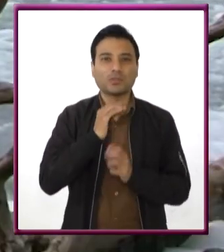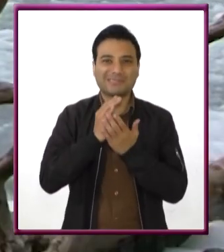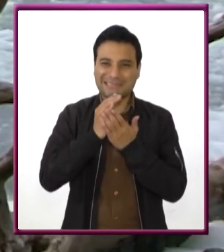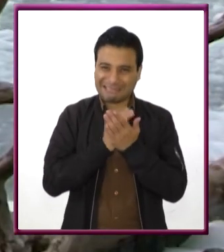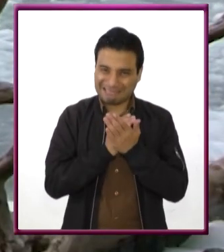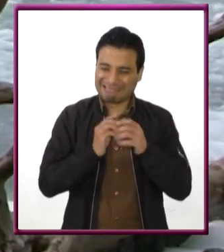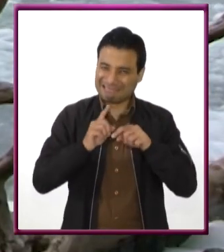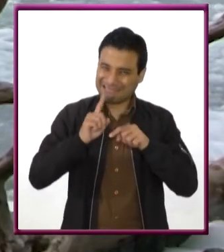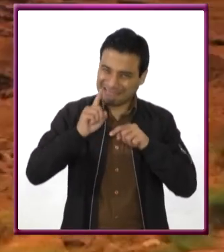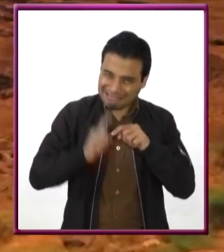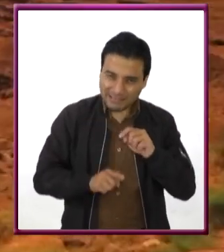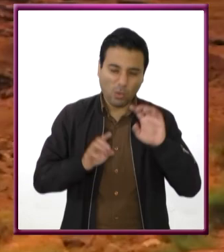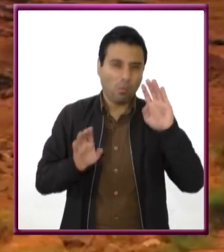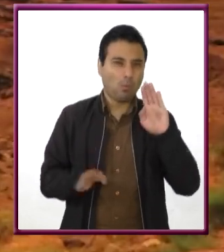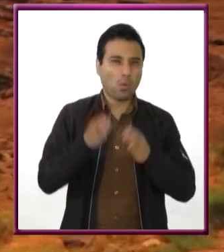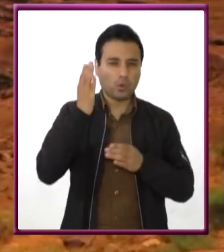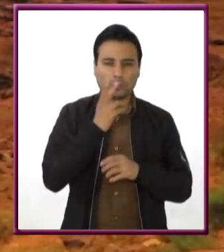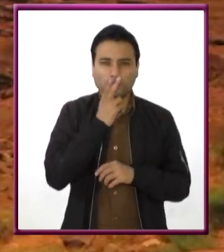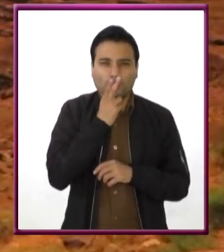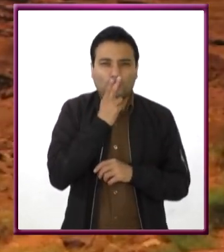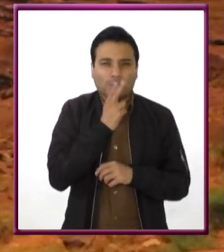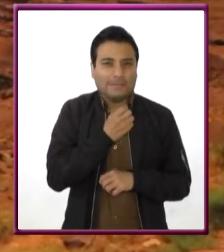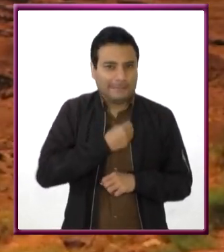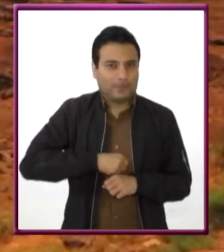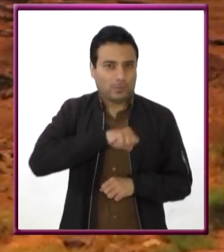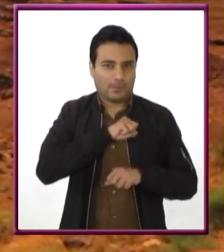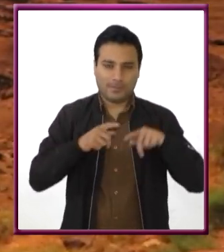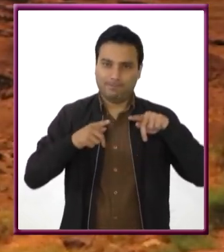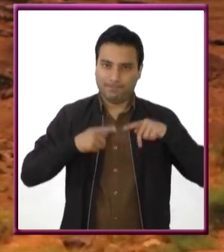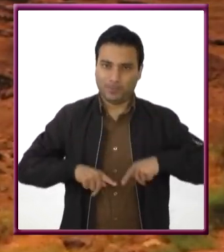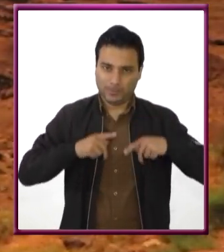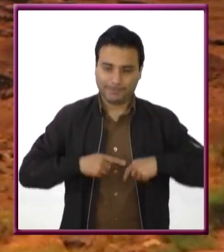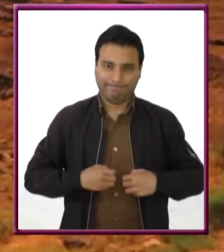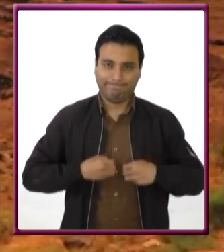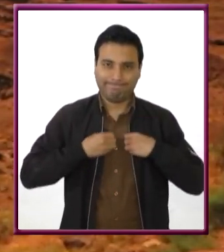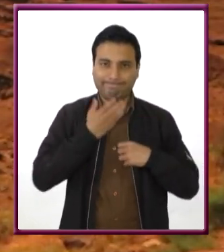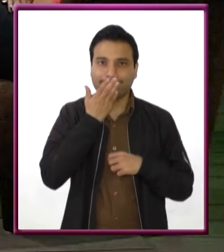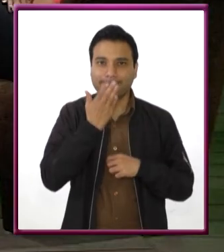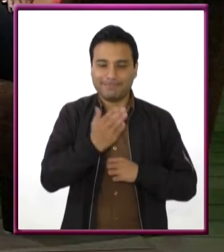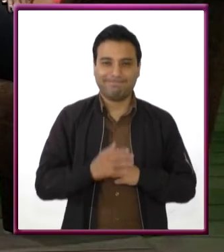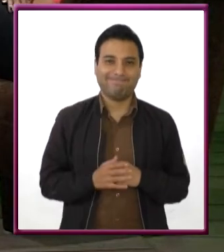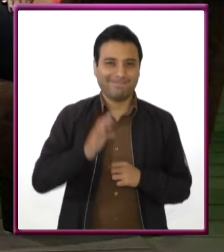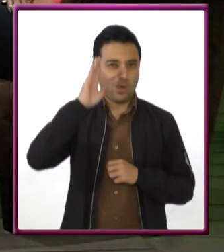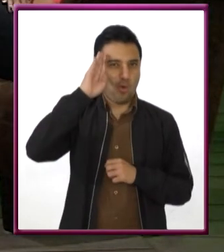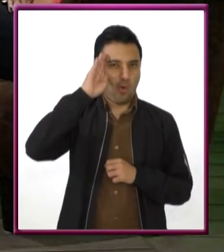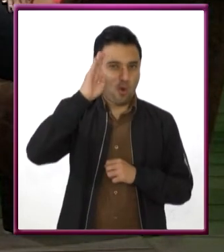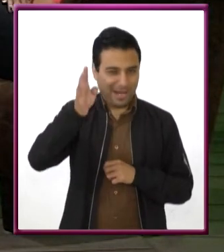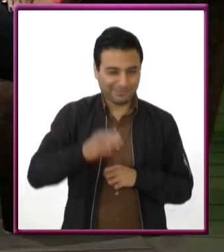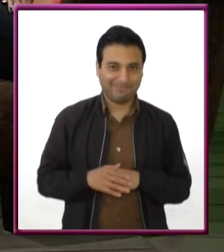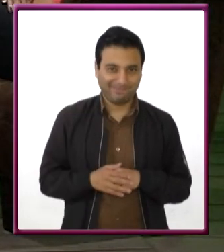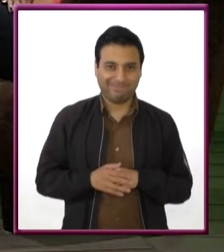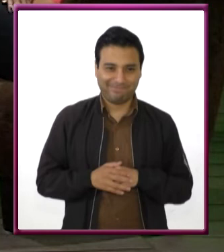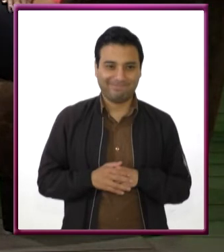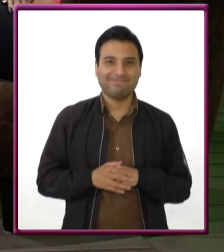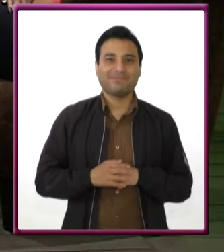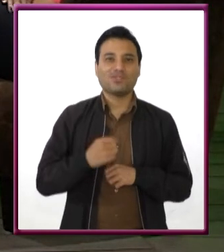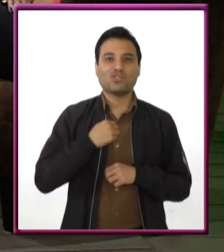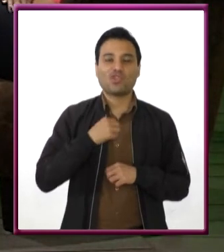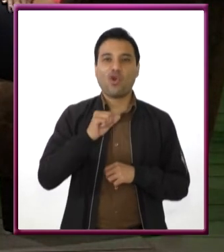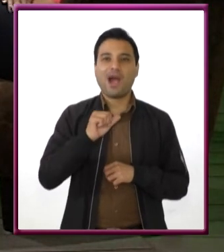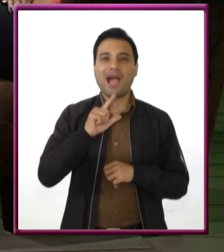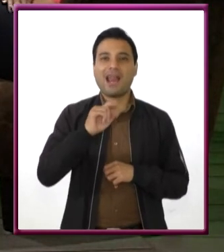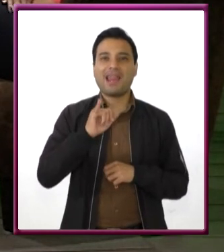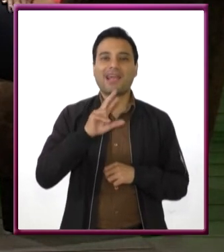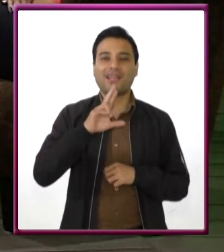hacer de nuestro planeta un lugar más saludable para todos. ¿Qué tal? Soy Alejandro García Moreno y les doy la bienvenida a